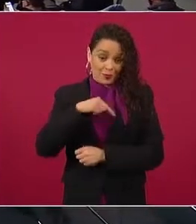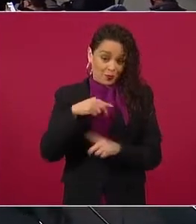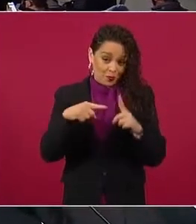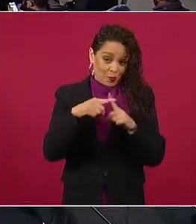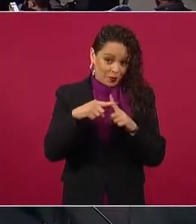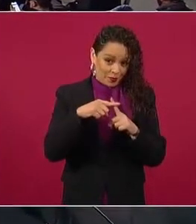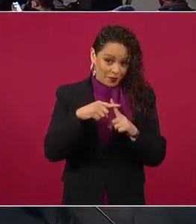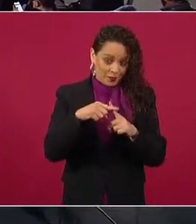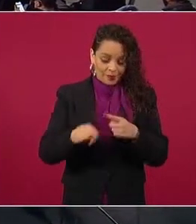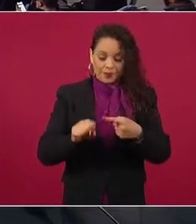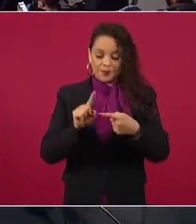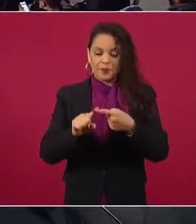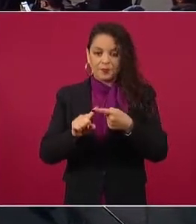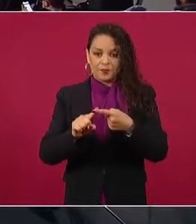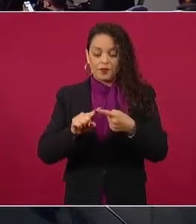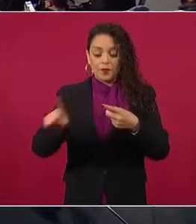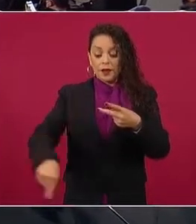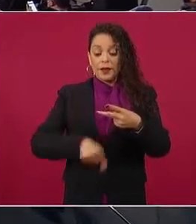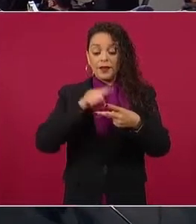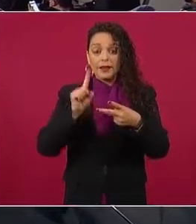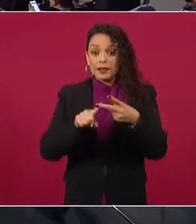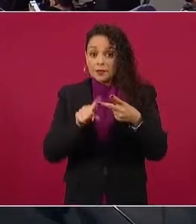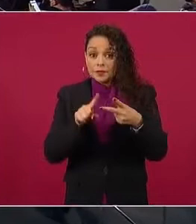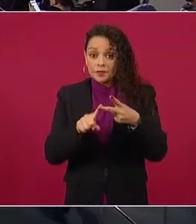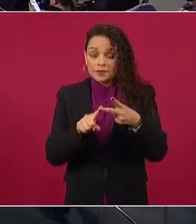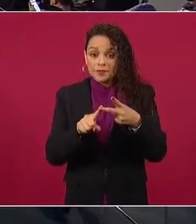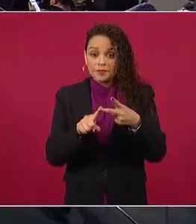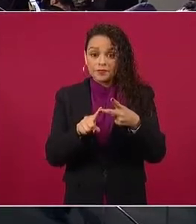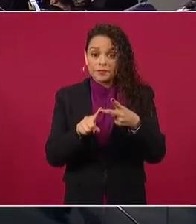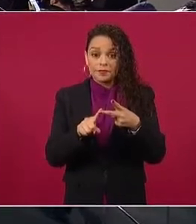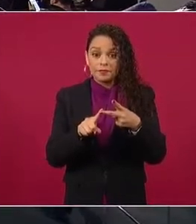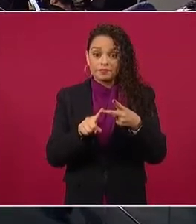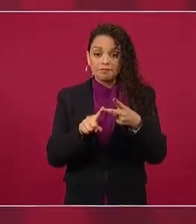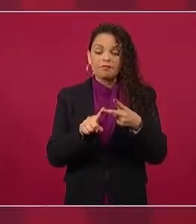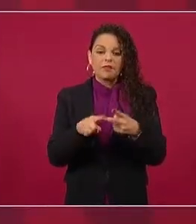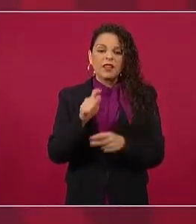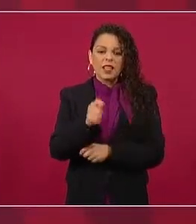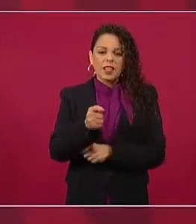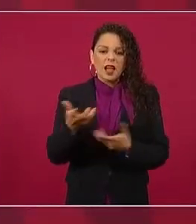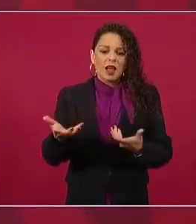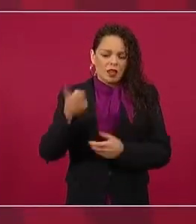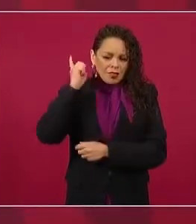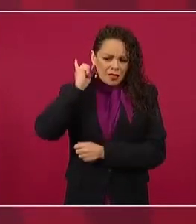otra, pues es que estamos trabajando todos los días.